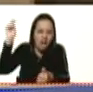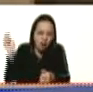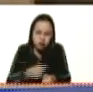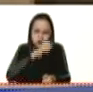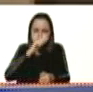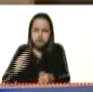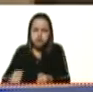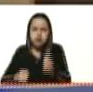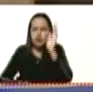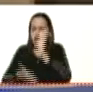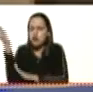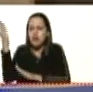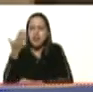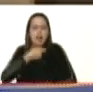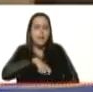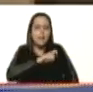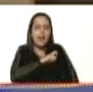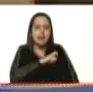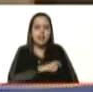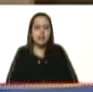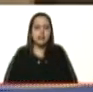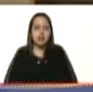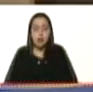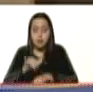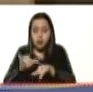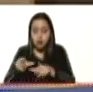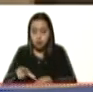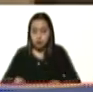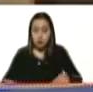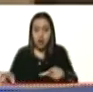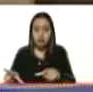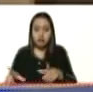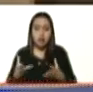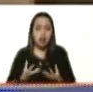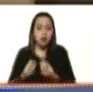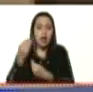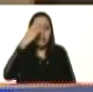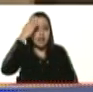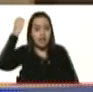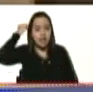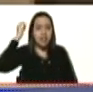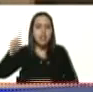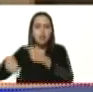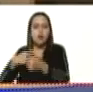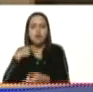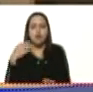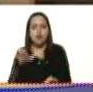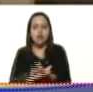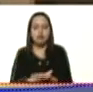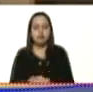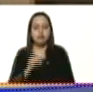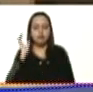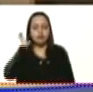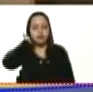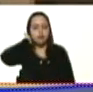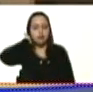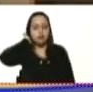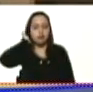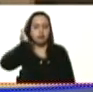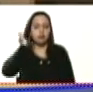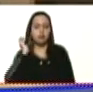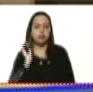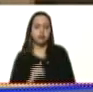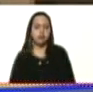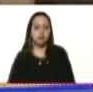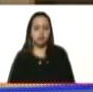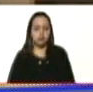Cádiz, ahí en el mismo lugar que se llevaron a Francisco de Miranda y donde terminó muriendo. Luego lo pasan